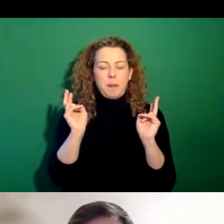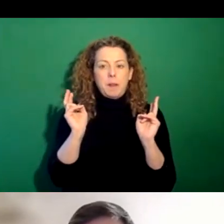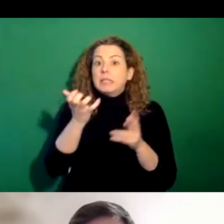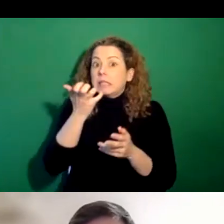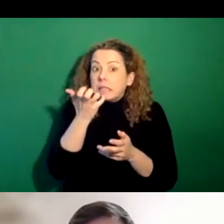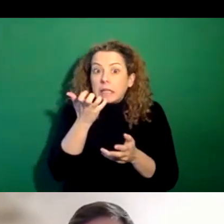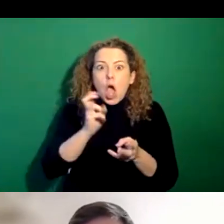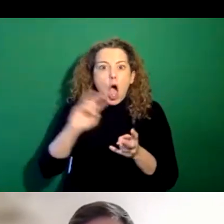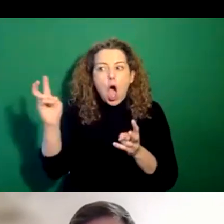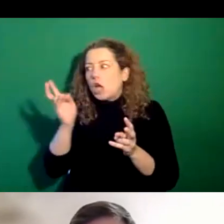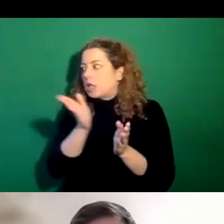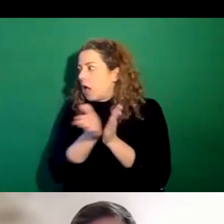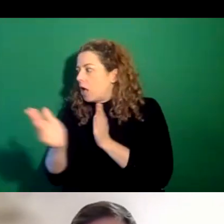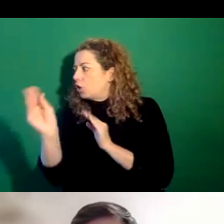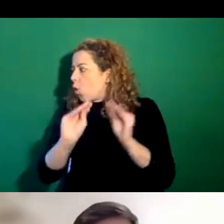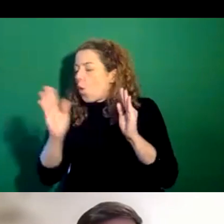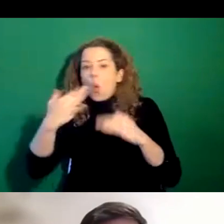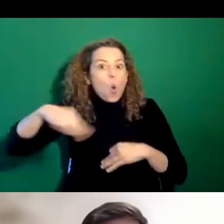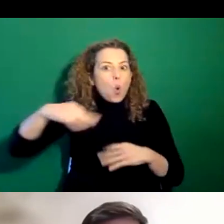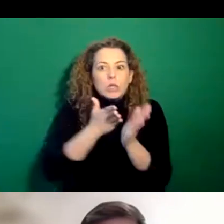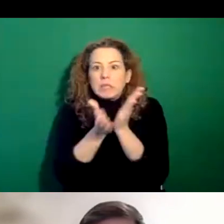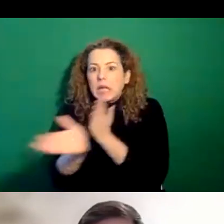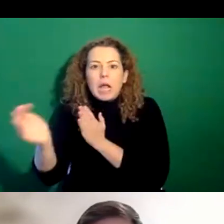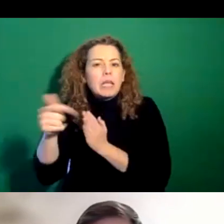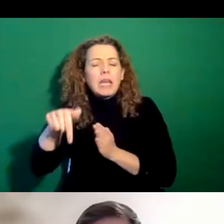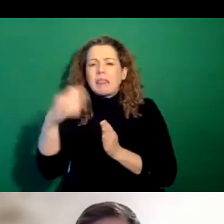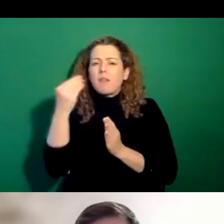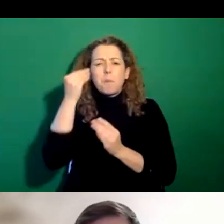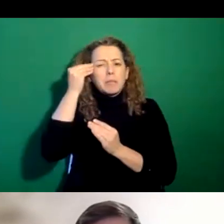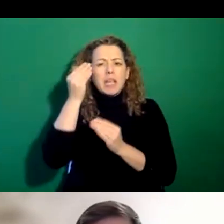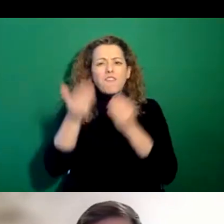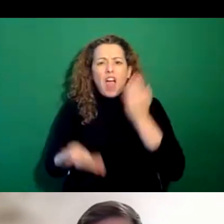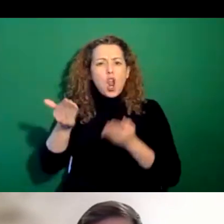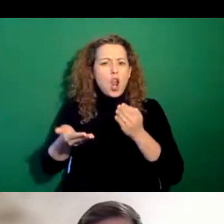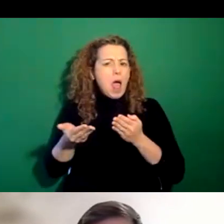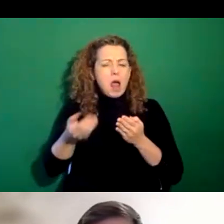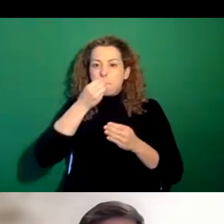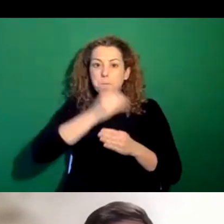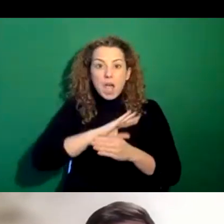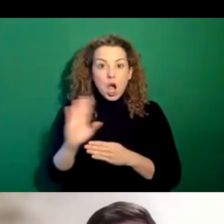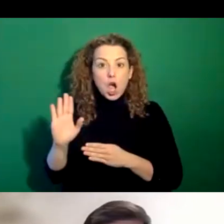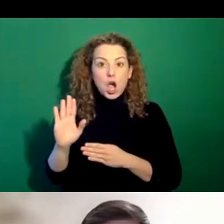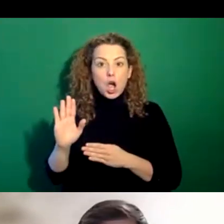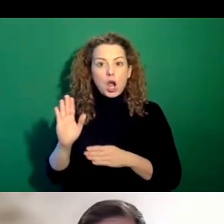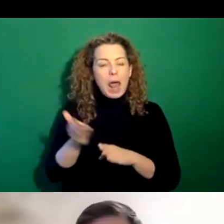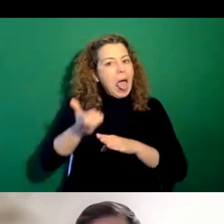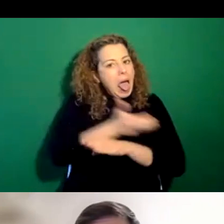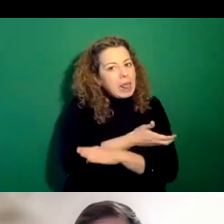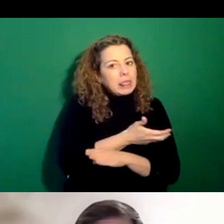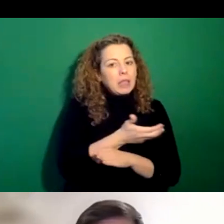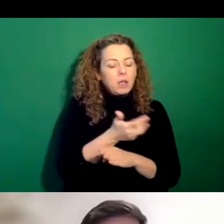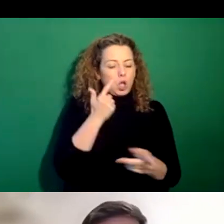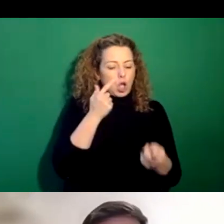otras alternativas y es la única opción, como hemos dicho, aquí lo que hay que valorar sobre todo es que sea una medida moderada,